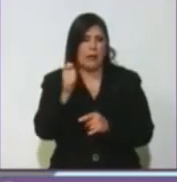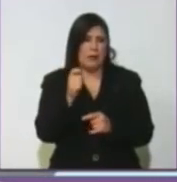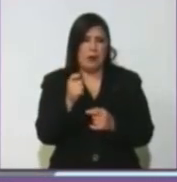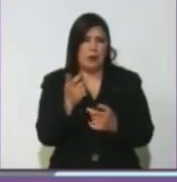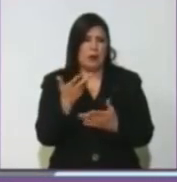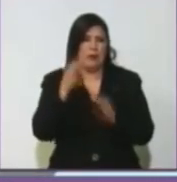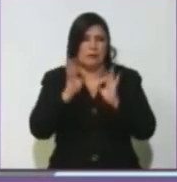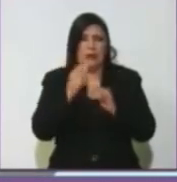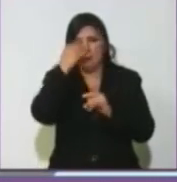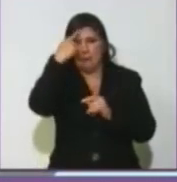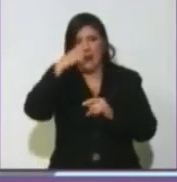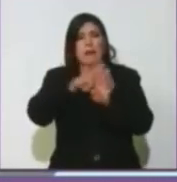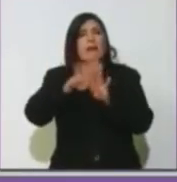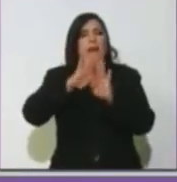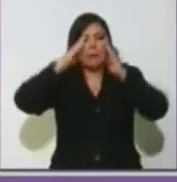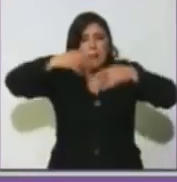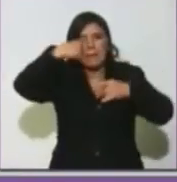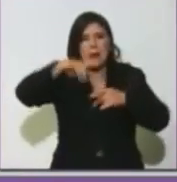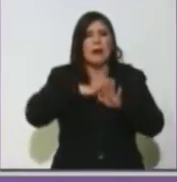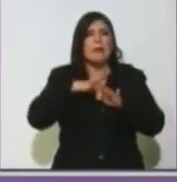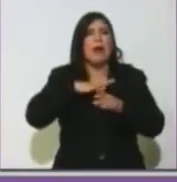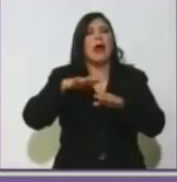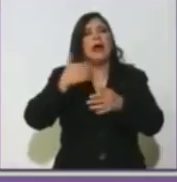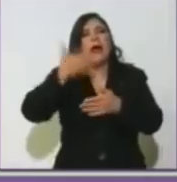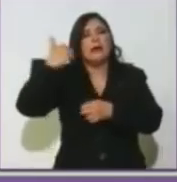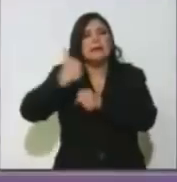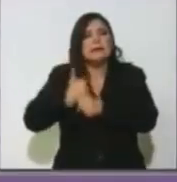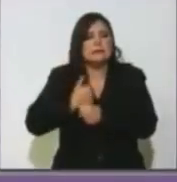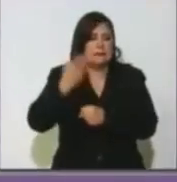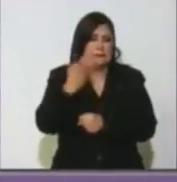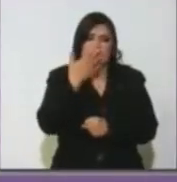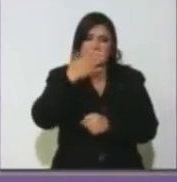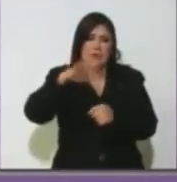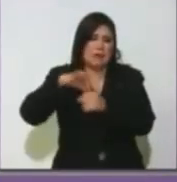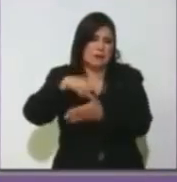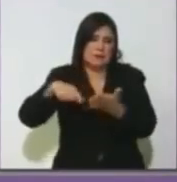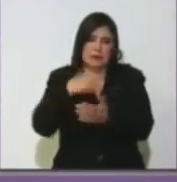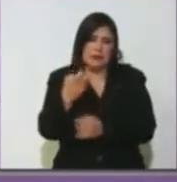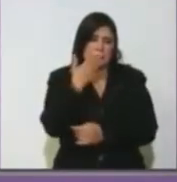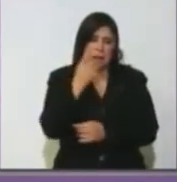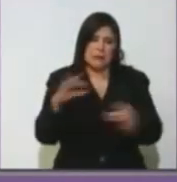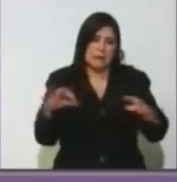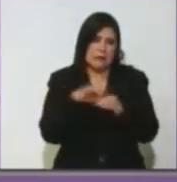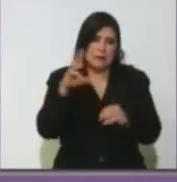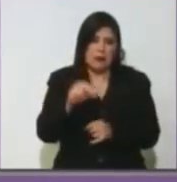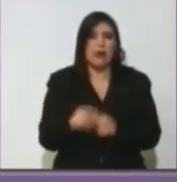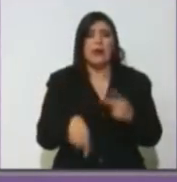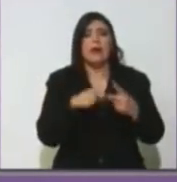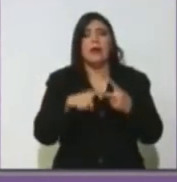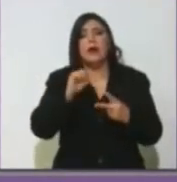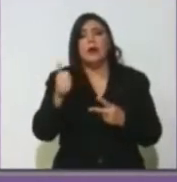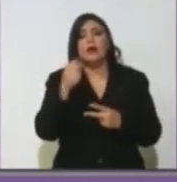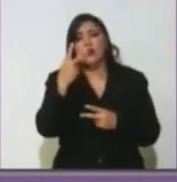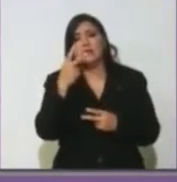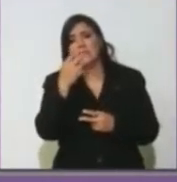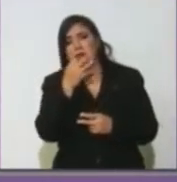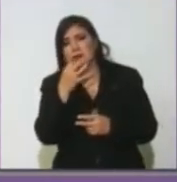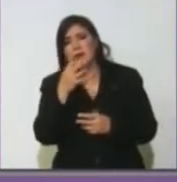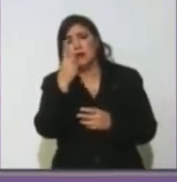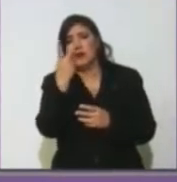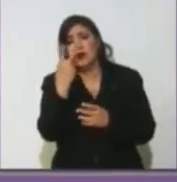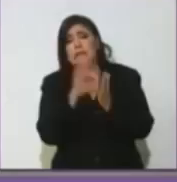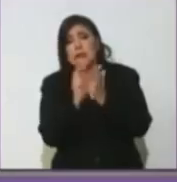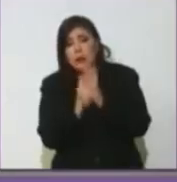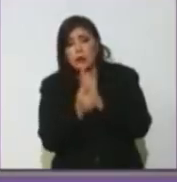centro de tu campaña electoral tiempo adelante tiene dos segundos estoy viendo cuatro segundos los segundos aquí para